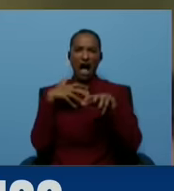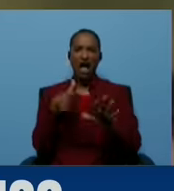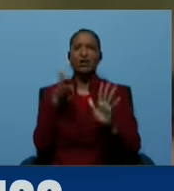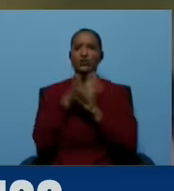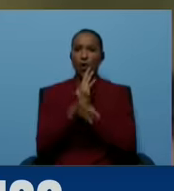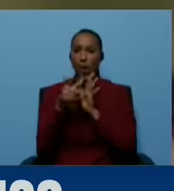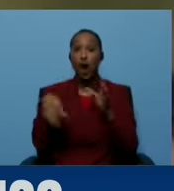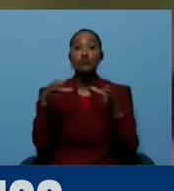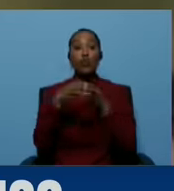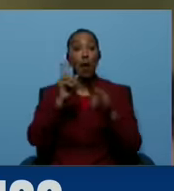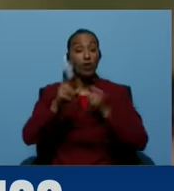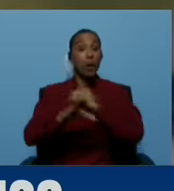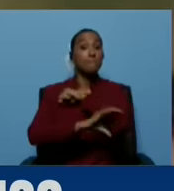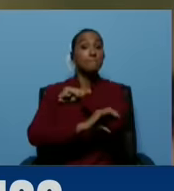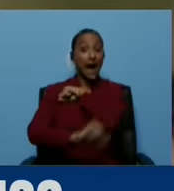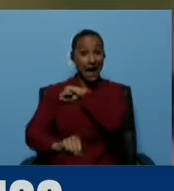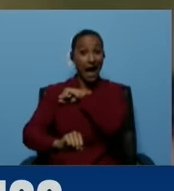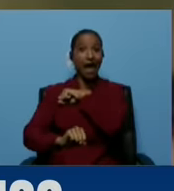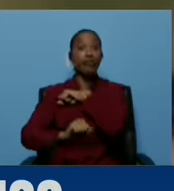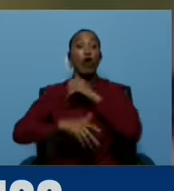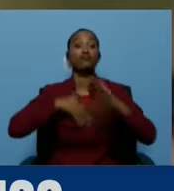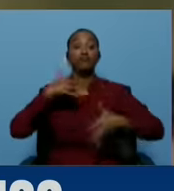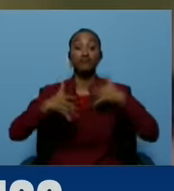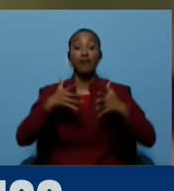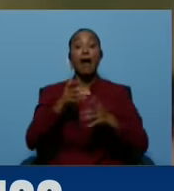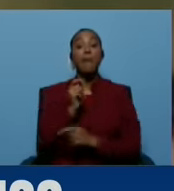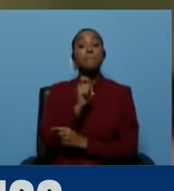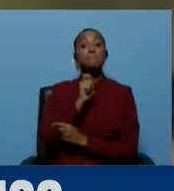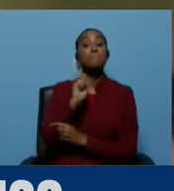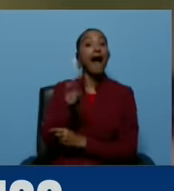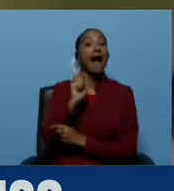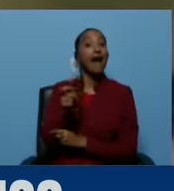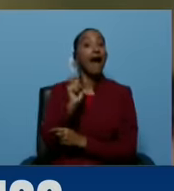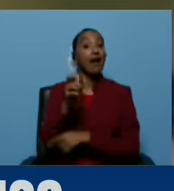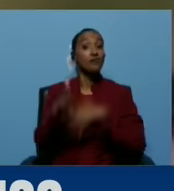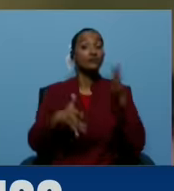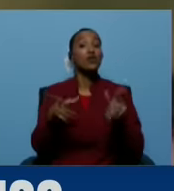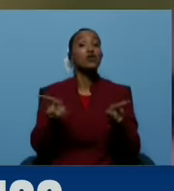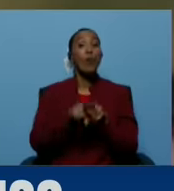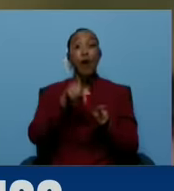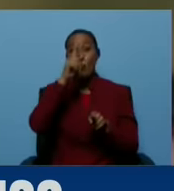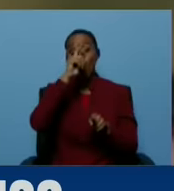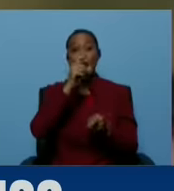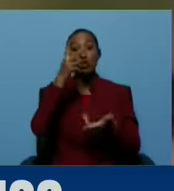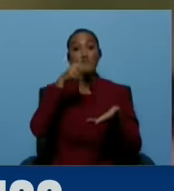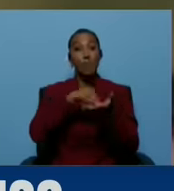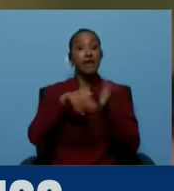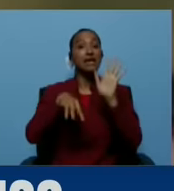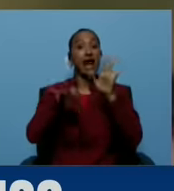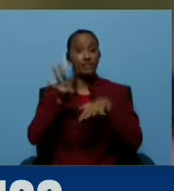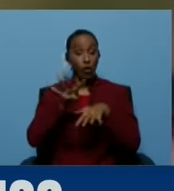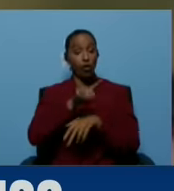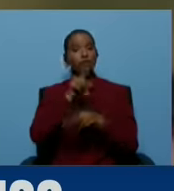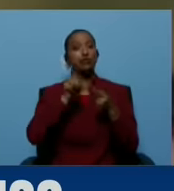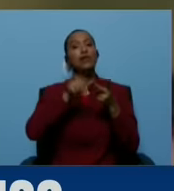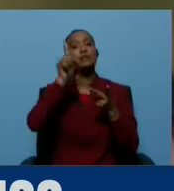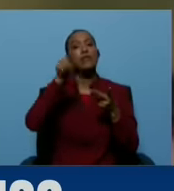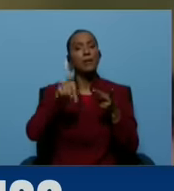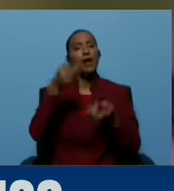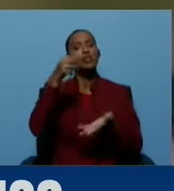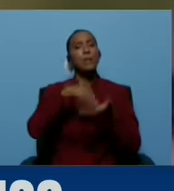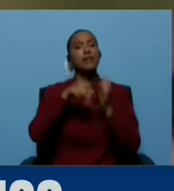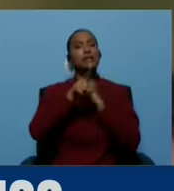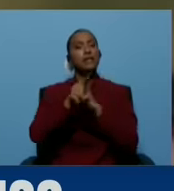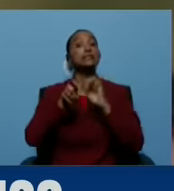delincuencial. Pagaron a delincuentes, otra vez, como en el año 2014 y en el año 2017, para